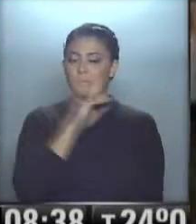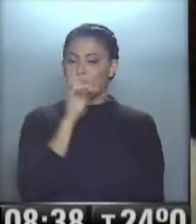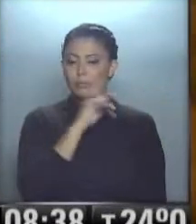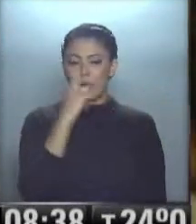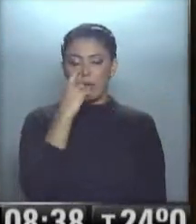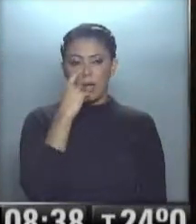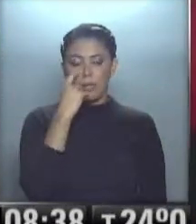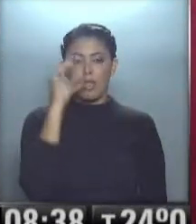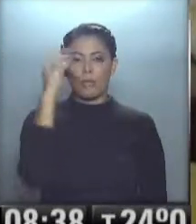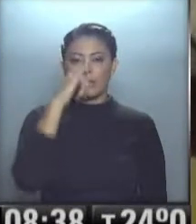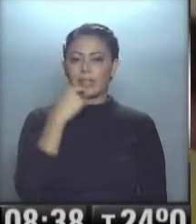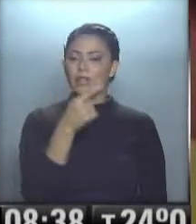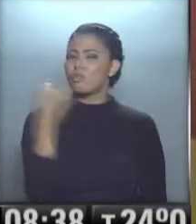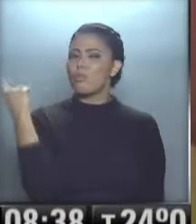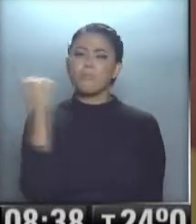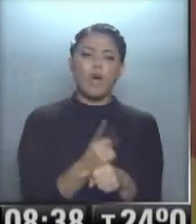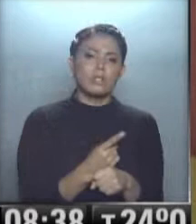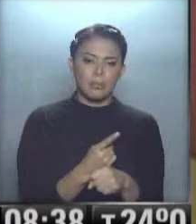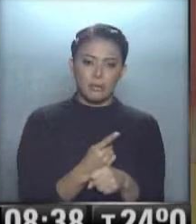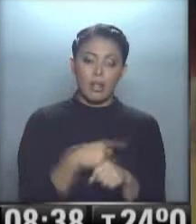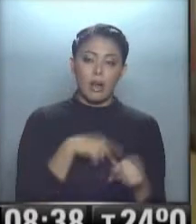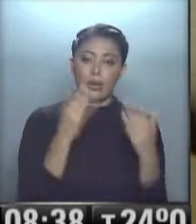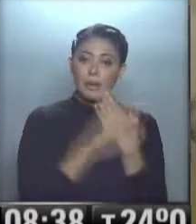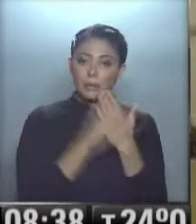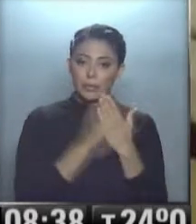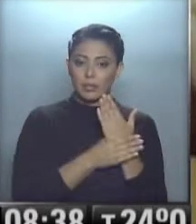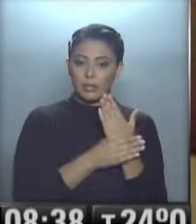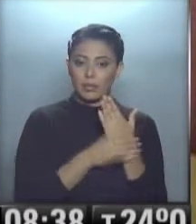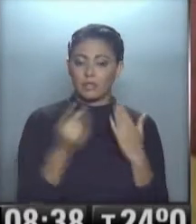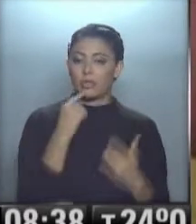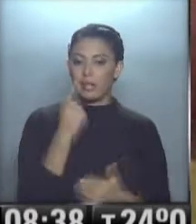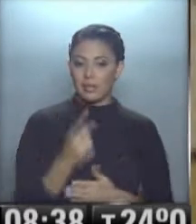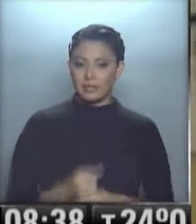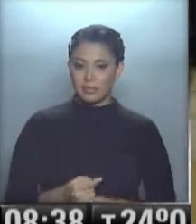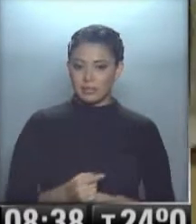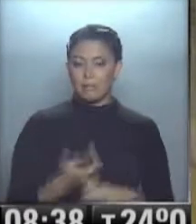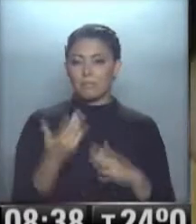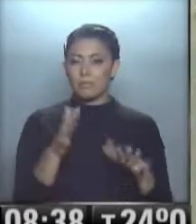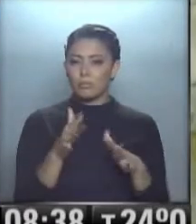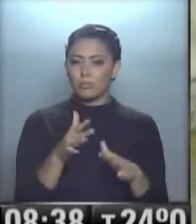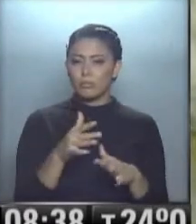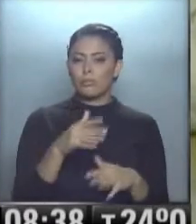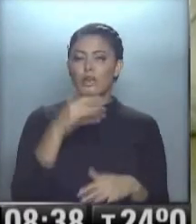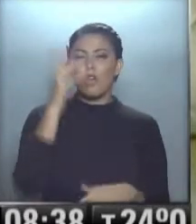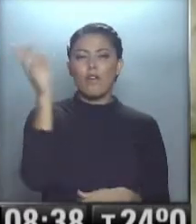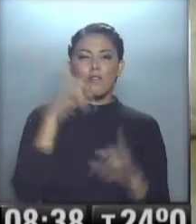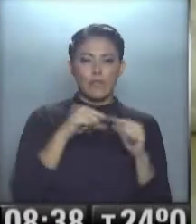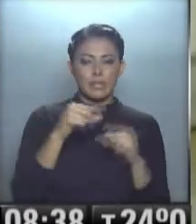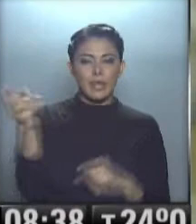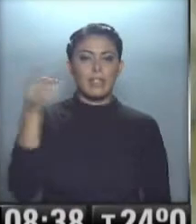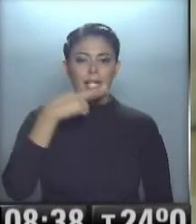señor Domínguez nos dijeron que eso era imposible. Lo que dice el ministro es que aproximadamente para el día 17 van a